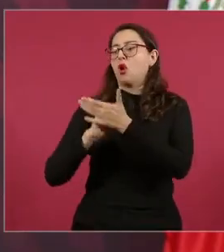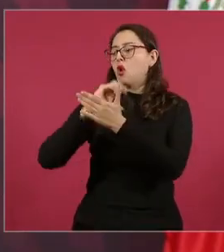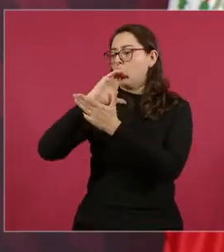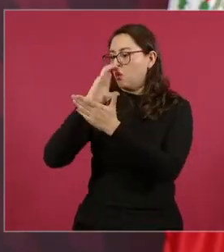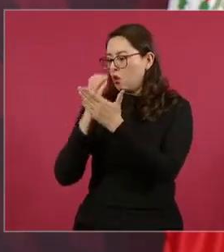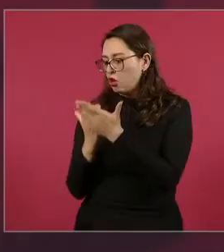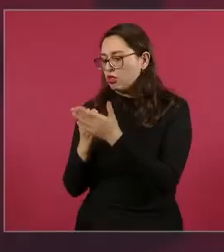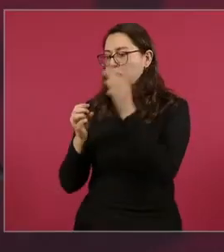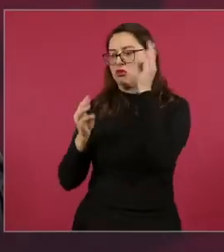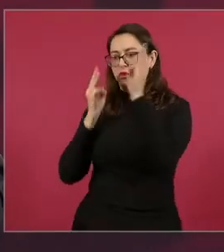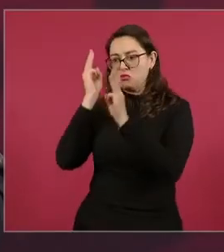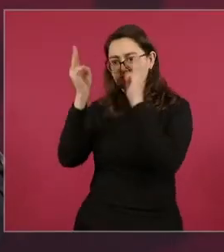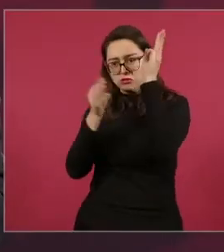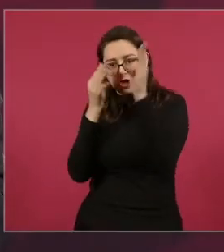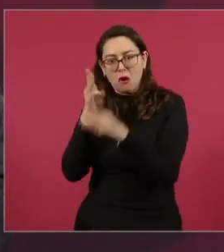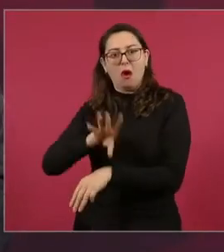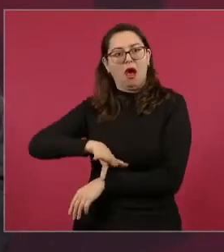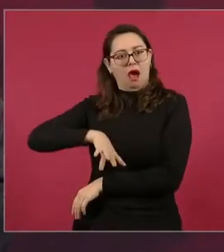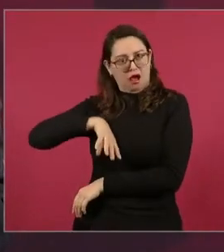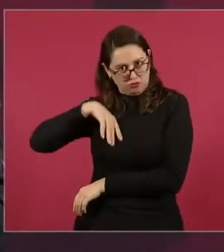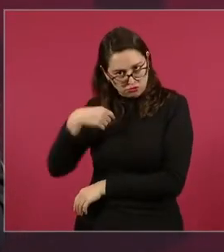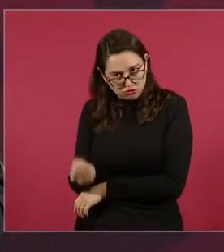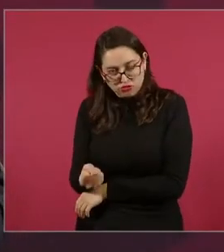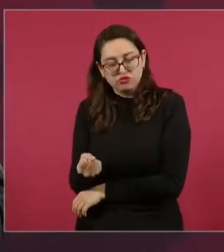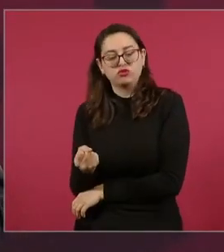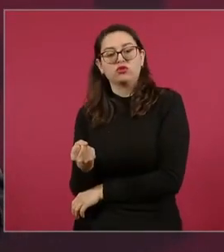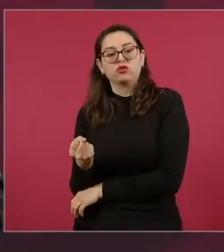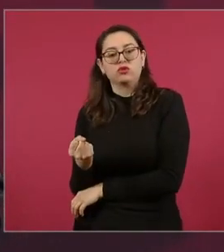contratos de museos,